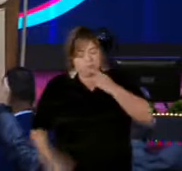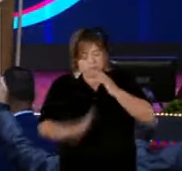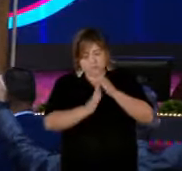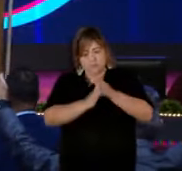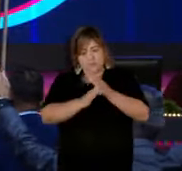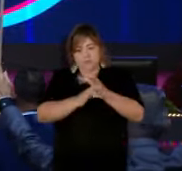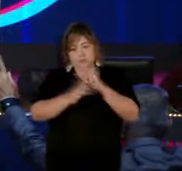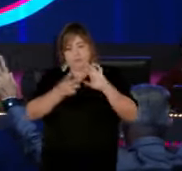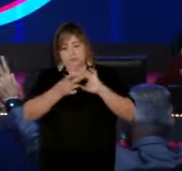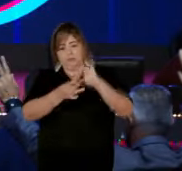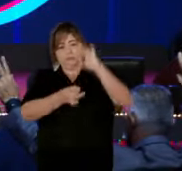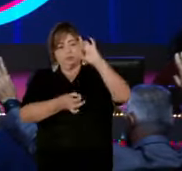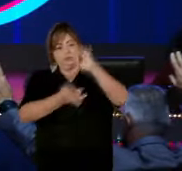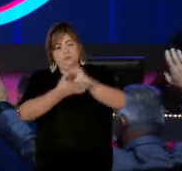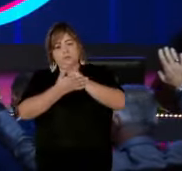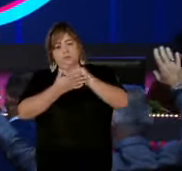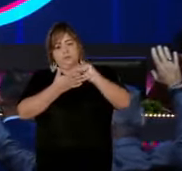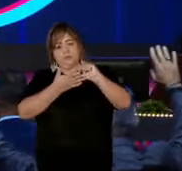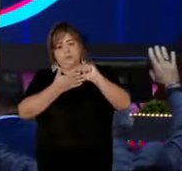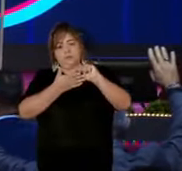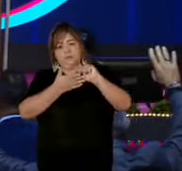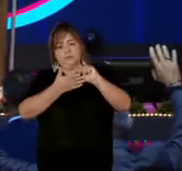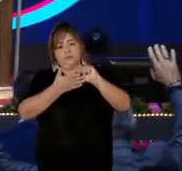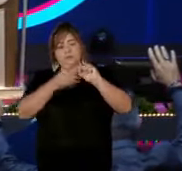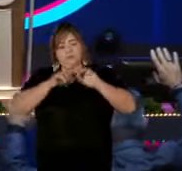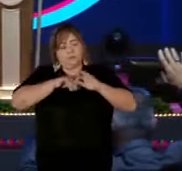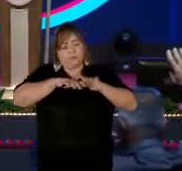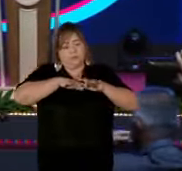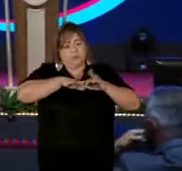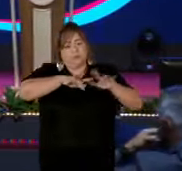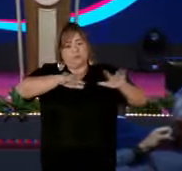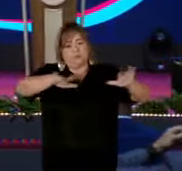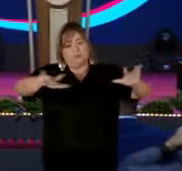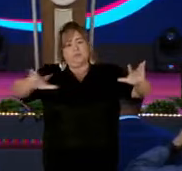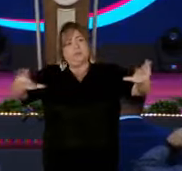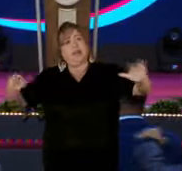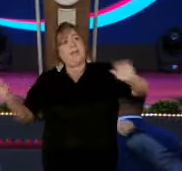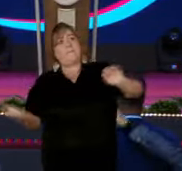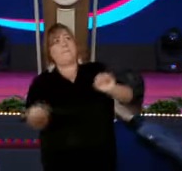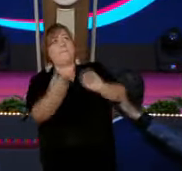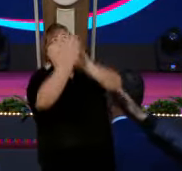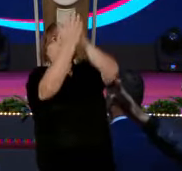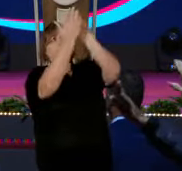El Espíritu Santo, mire, lo que tiene que estar aquí está, y es la presencia de Dios.